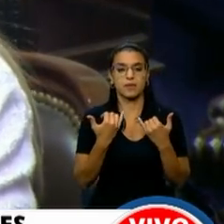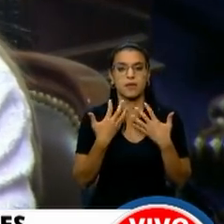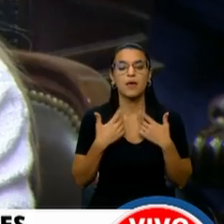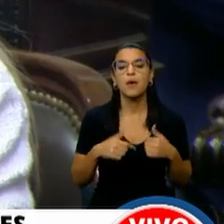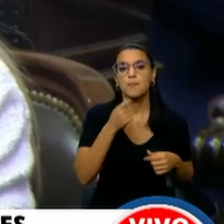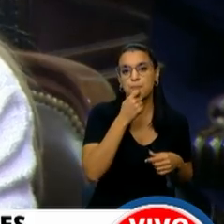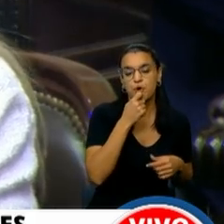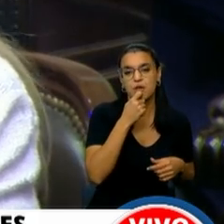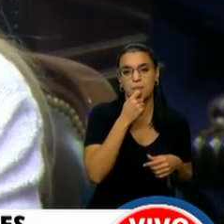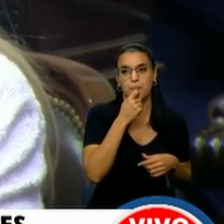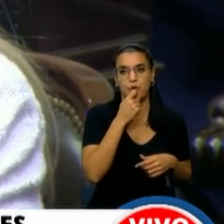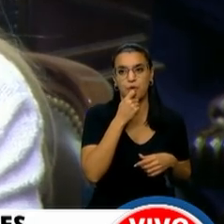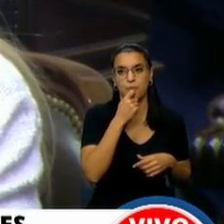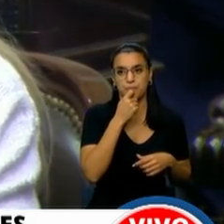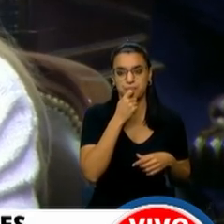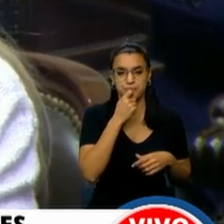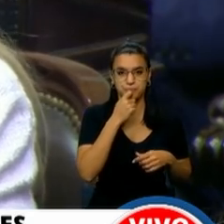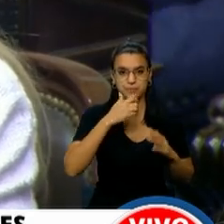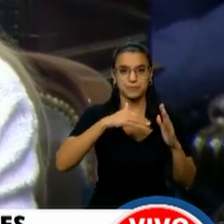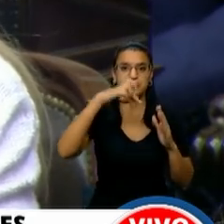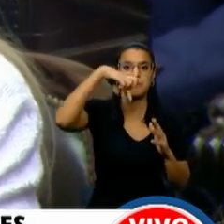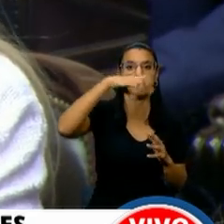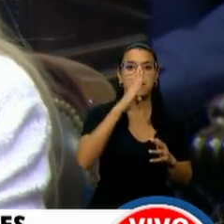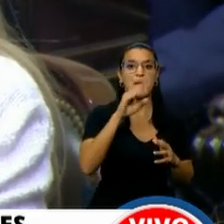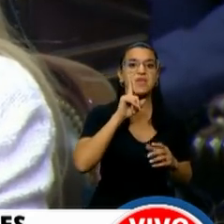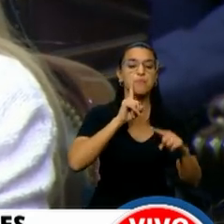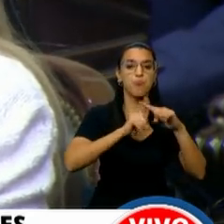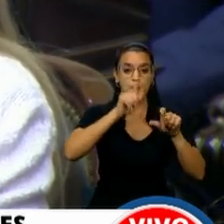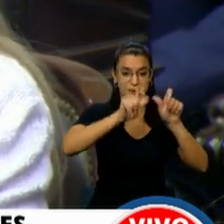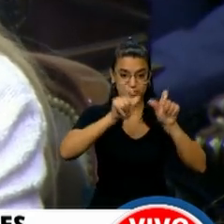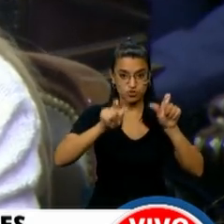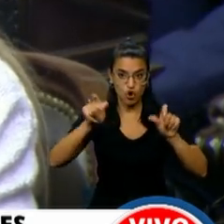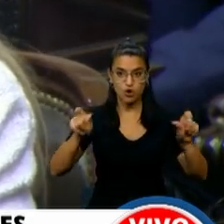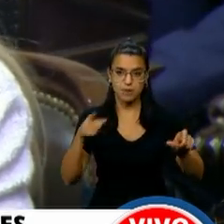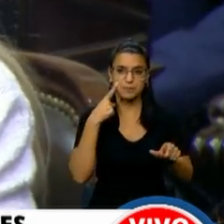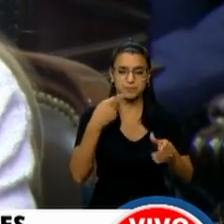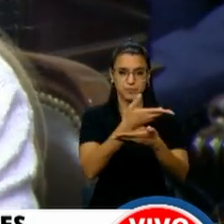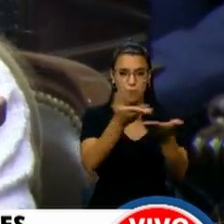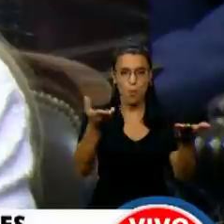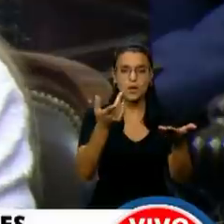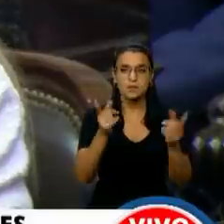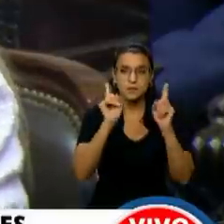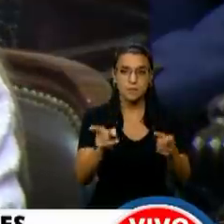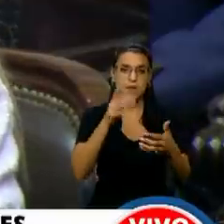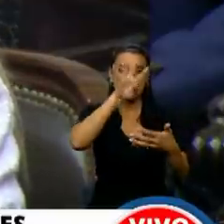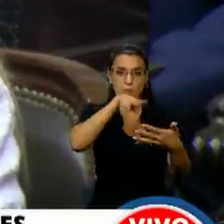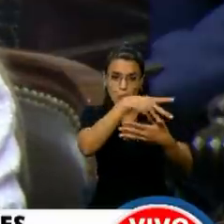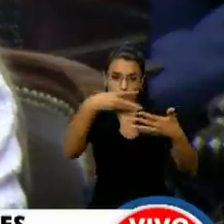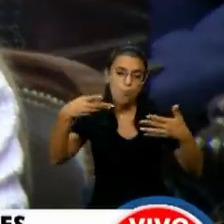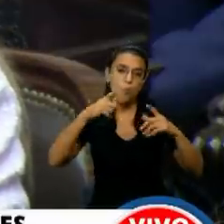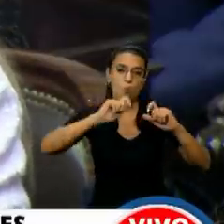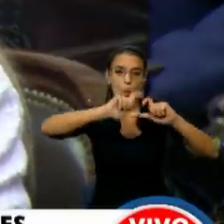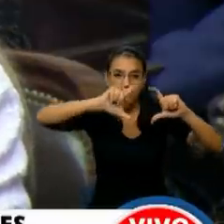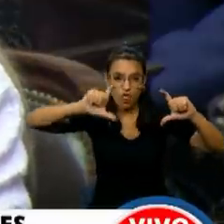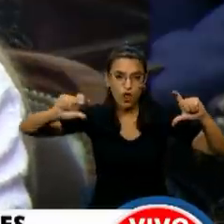una baja en el pp y per cápita y esto nos está indicando también los cuadros del presupuesto